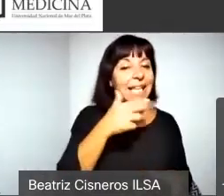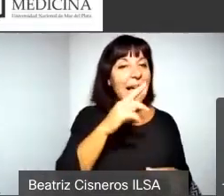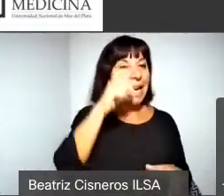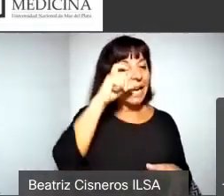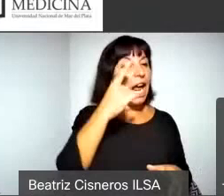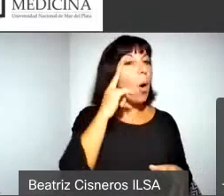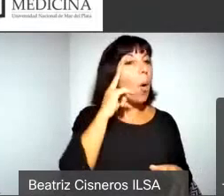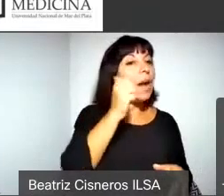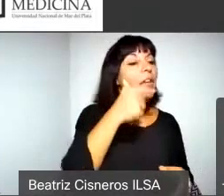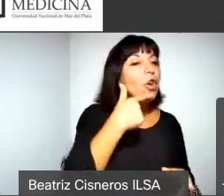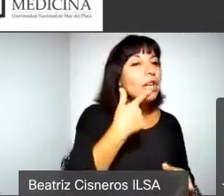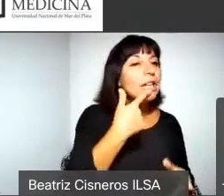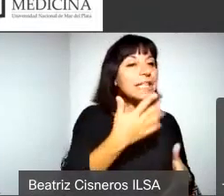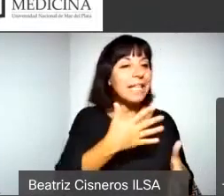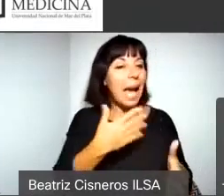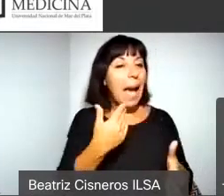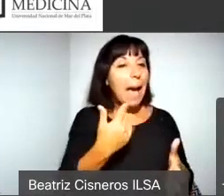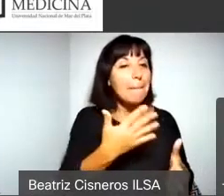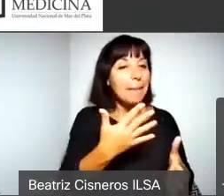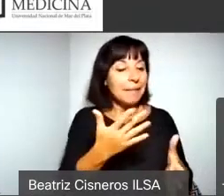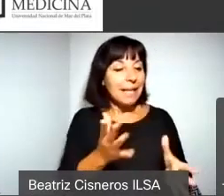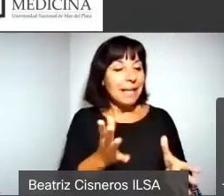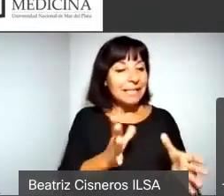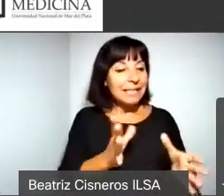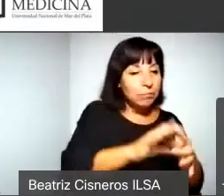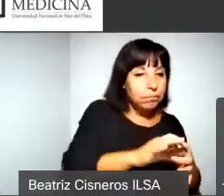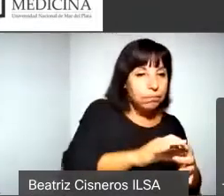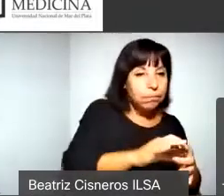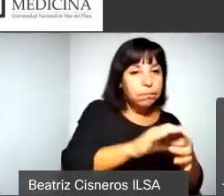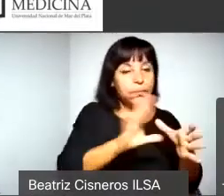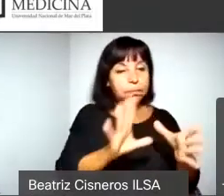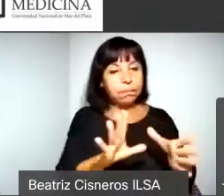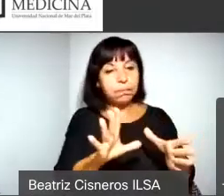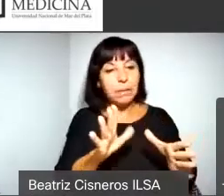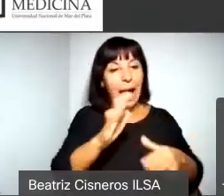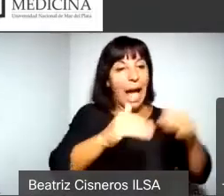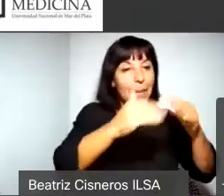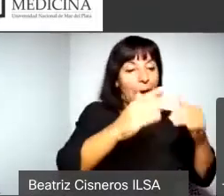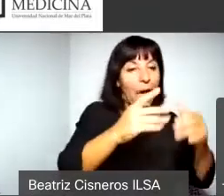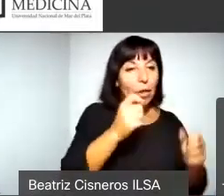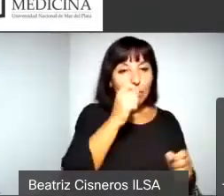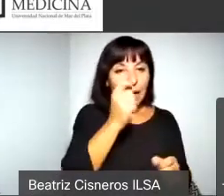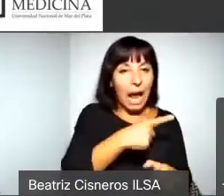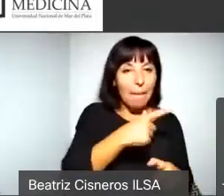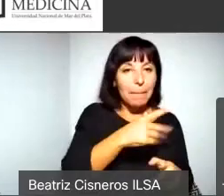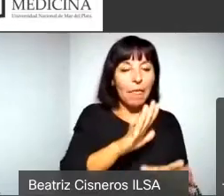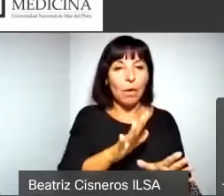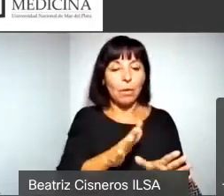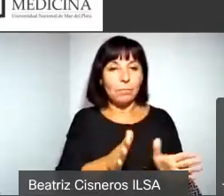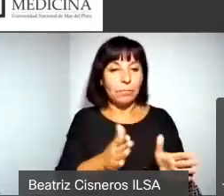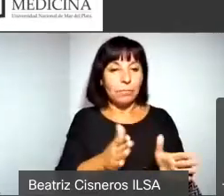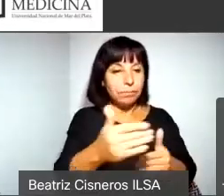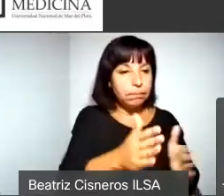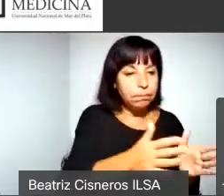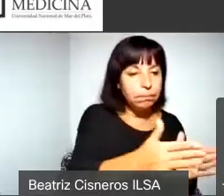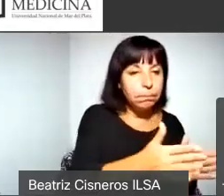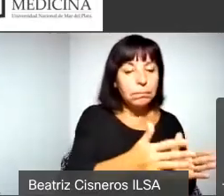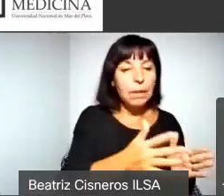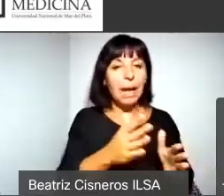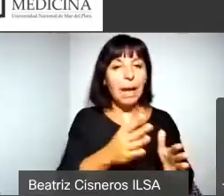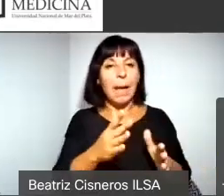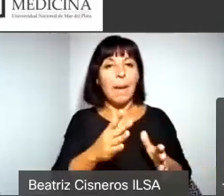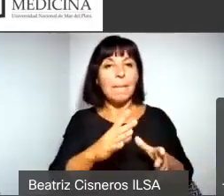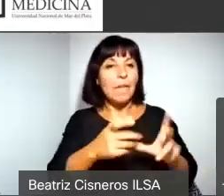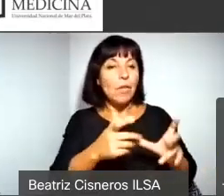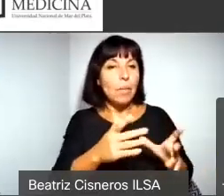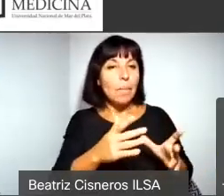reguladoras, que son las que permiten ese ensamblaje y desensamblaje rápido y conformar los elementos que